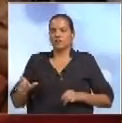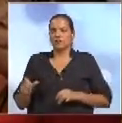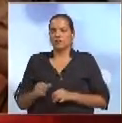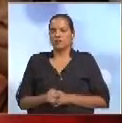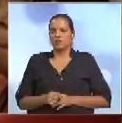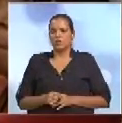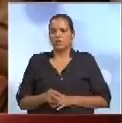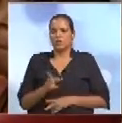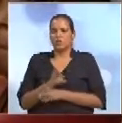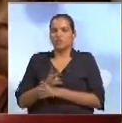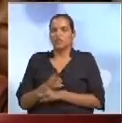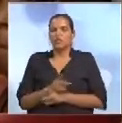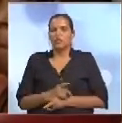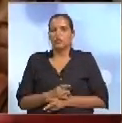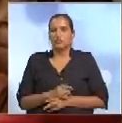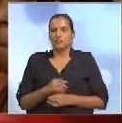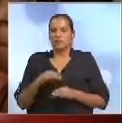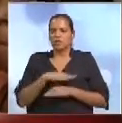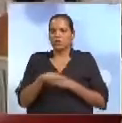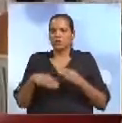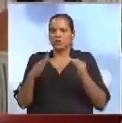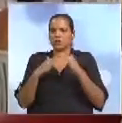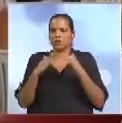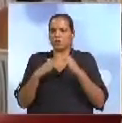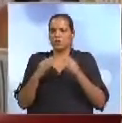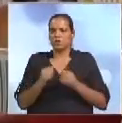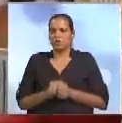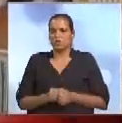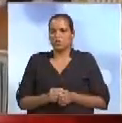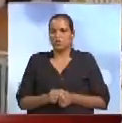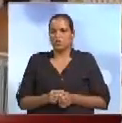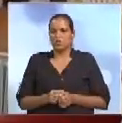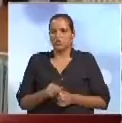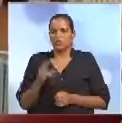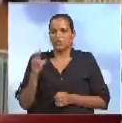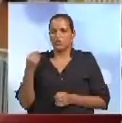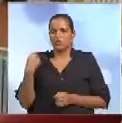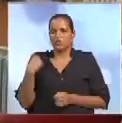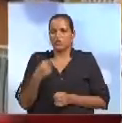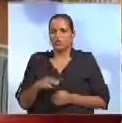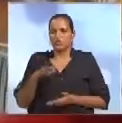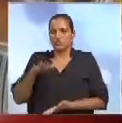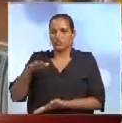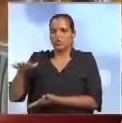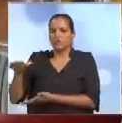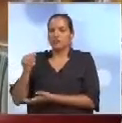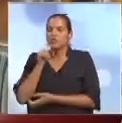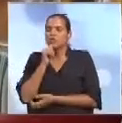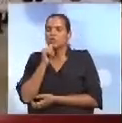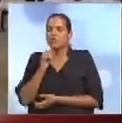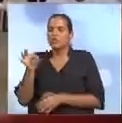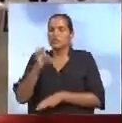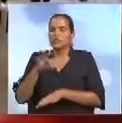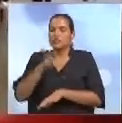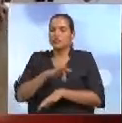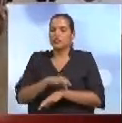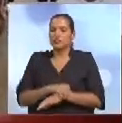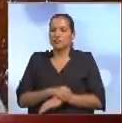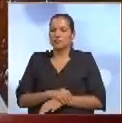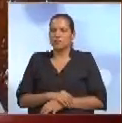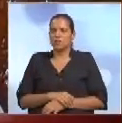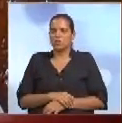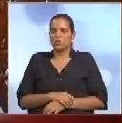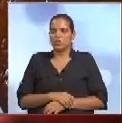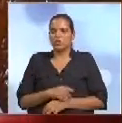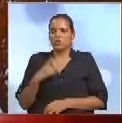ciudadanos pongan de su parte en cada una de sus viviendas, evitando tener recipientes donde se pueda acumular agua limpia.